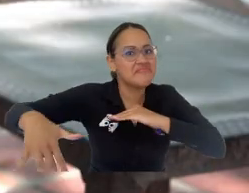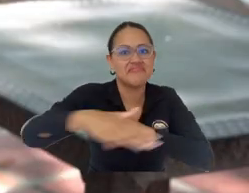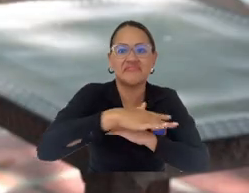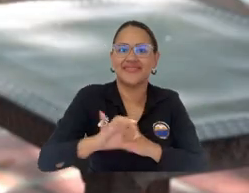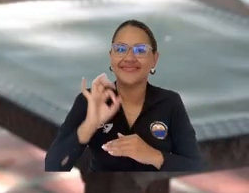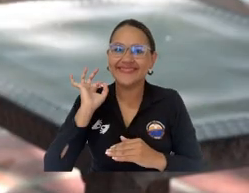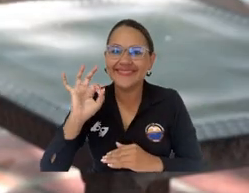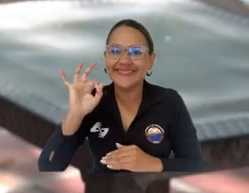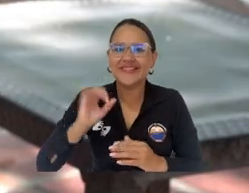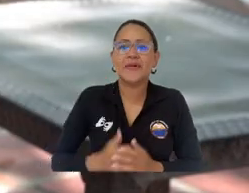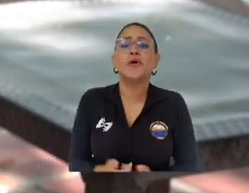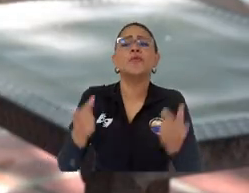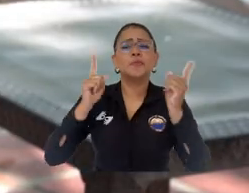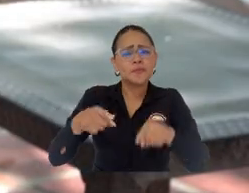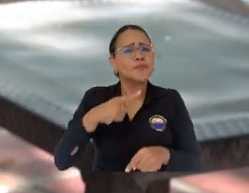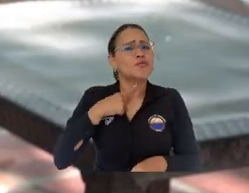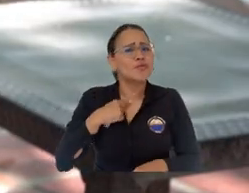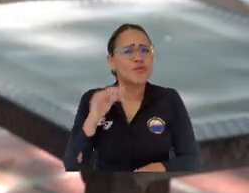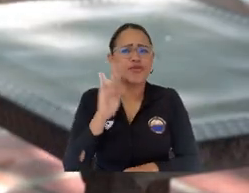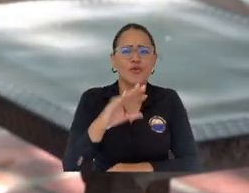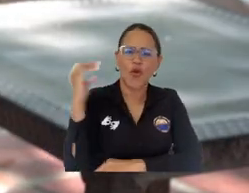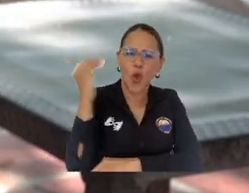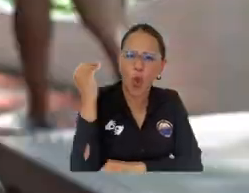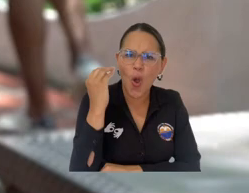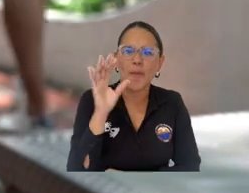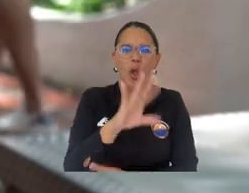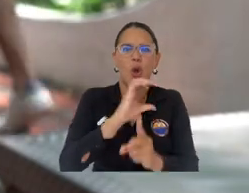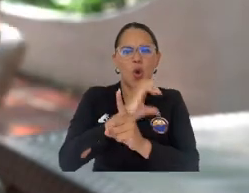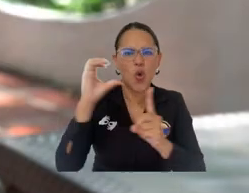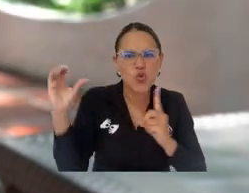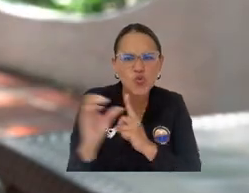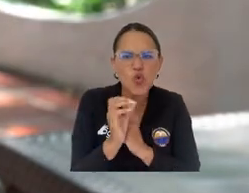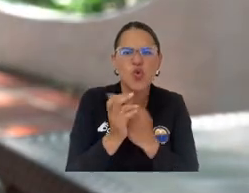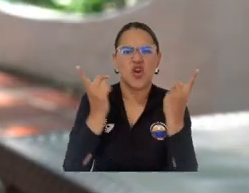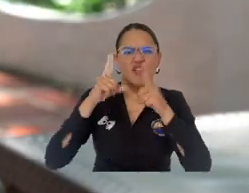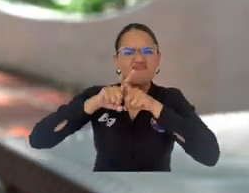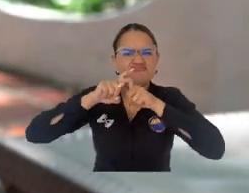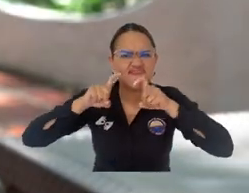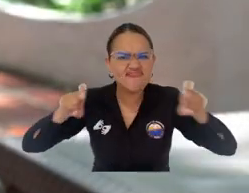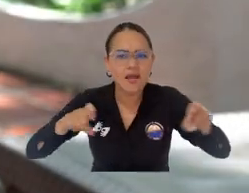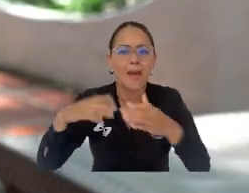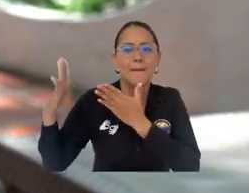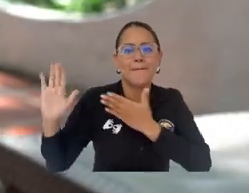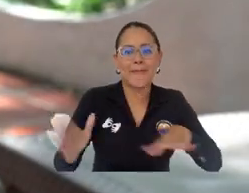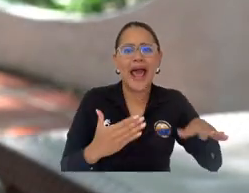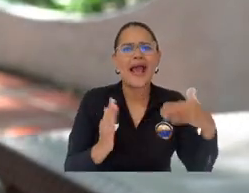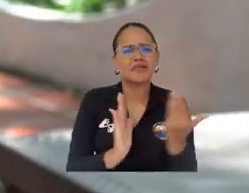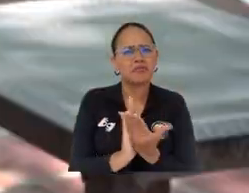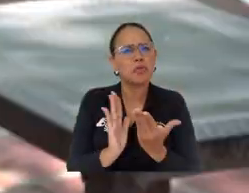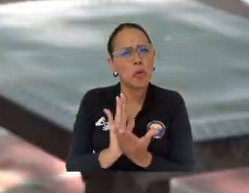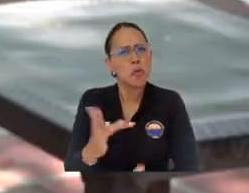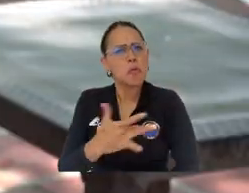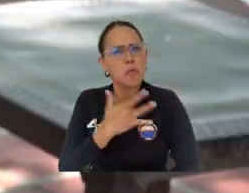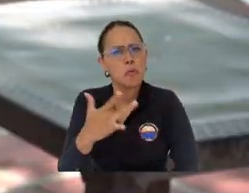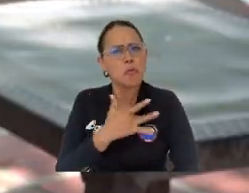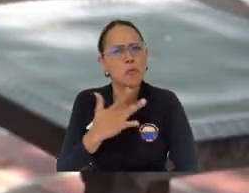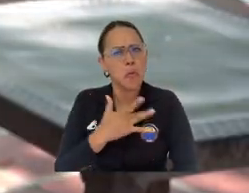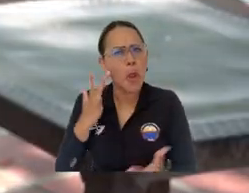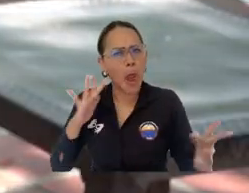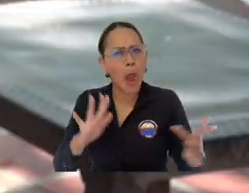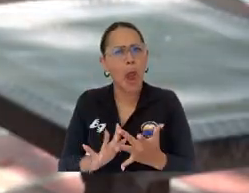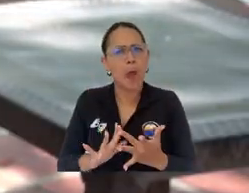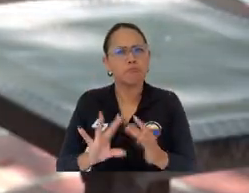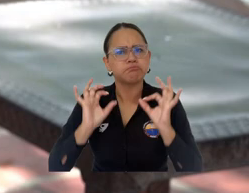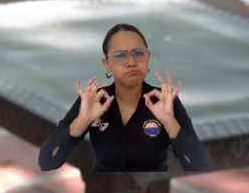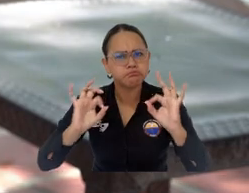que más nos gustó por la parte de la cultura, de la diversidad. Nos encantó cómo venía la parte del plan de estudios. Lo consideramos como muy importante